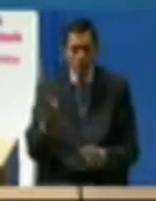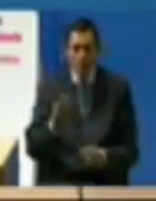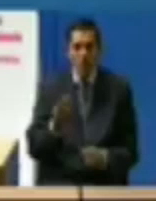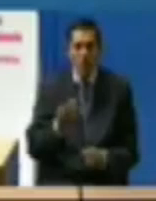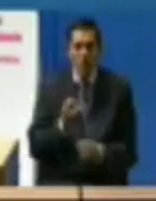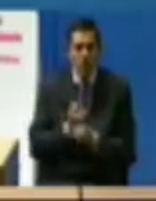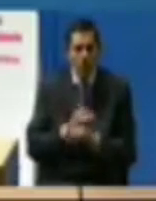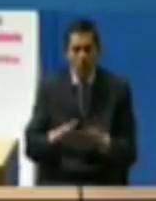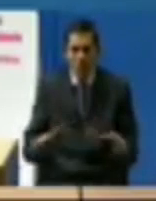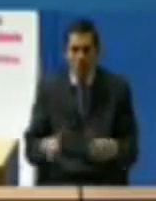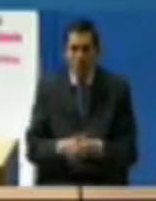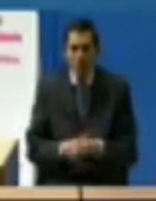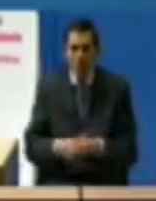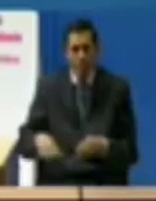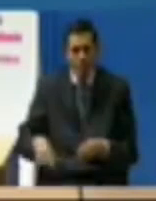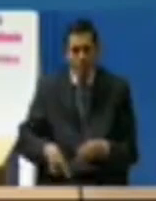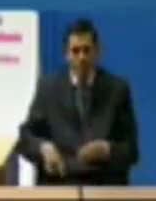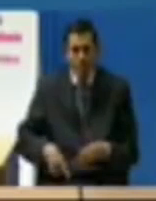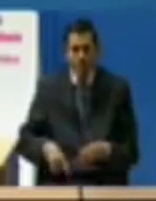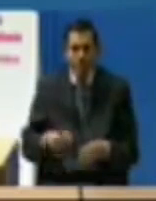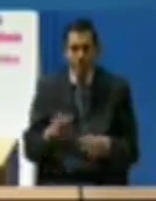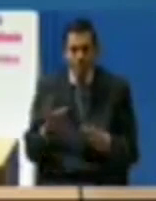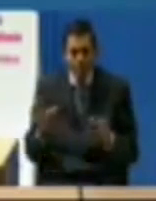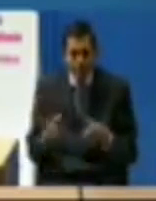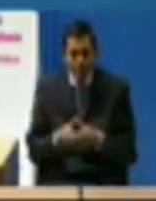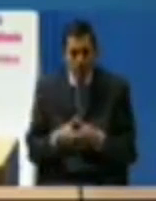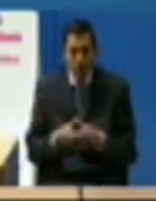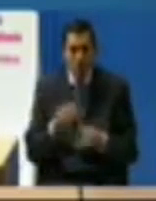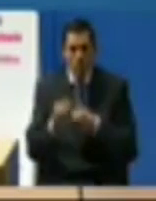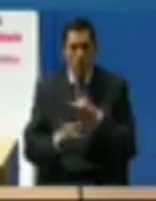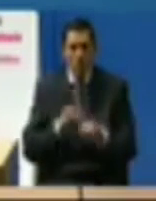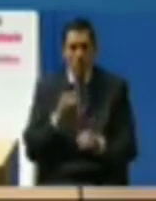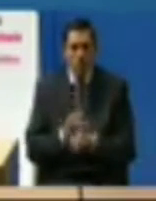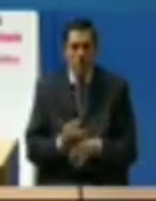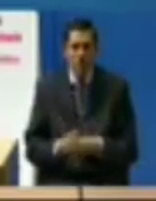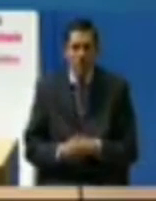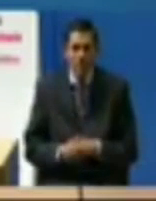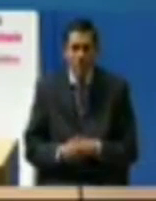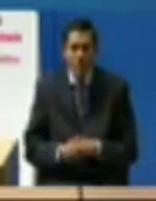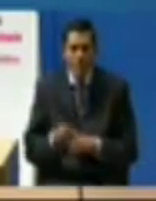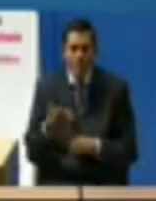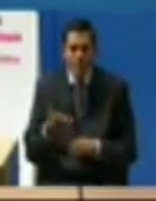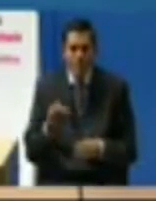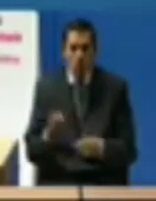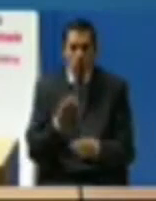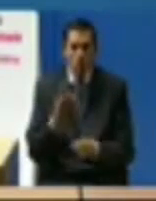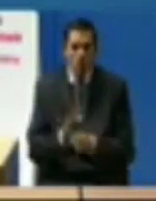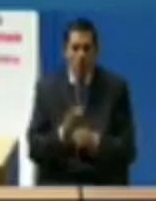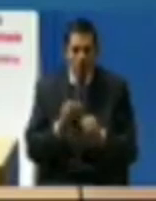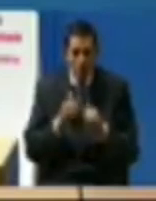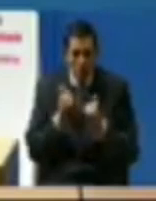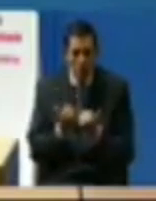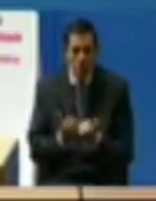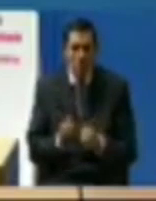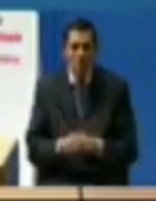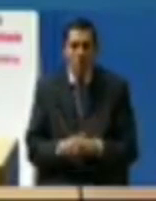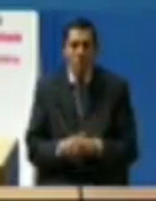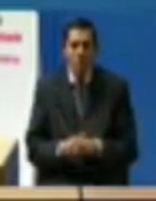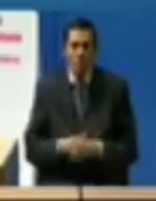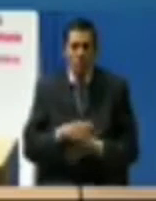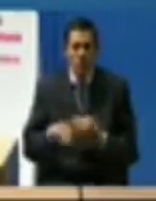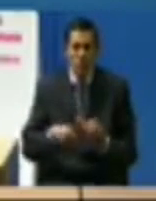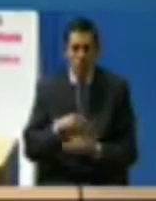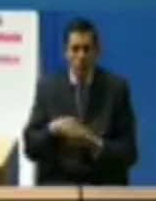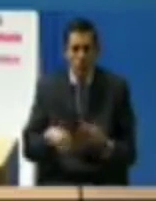los gobiernos, tanto de la comunidad internacional como de la sociedad civil, para poder identificar las áreas que necesitan